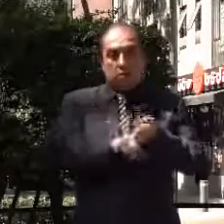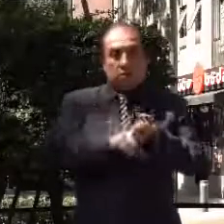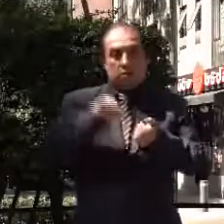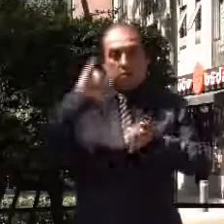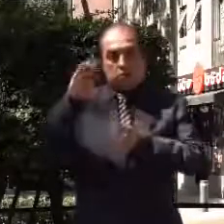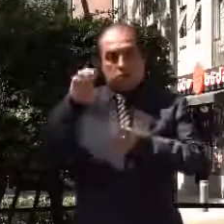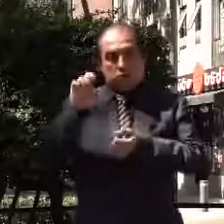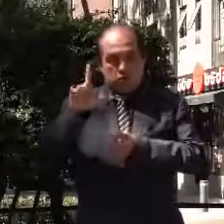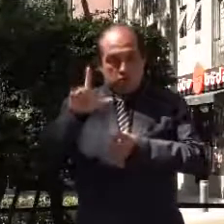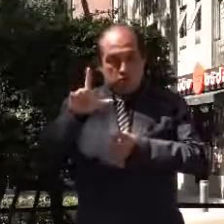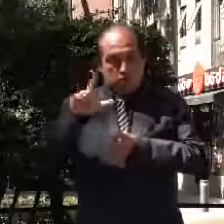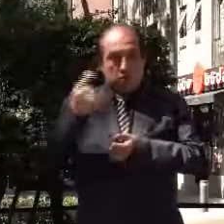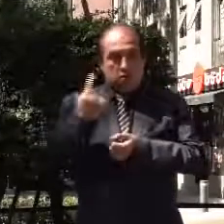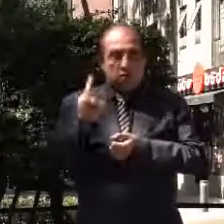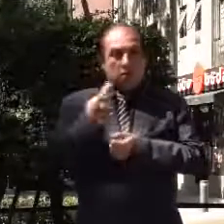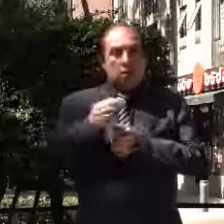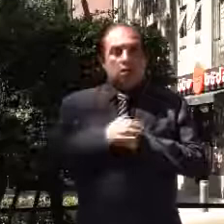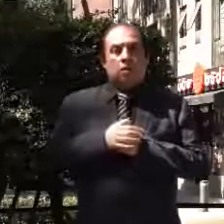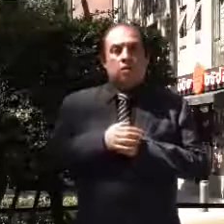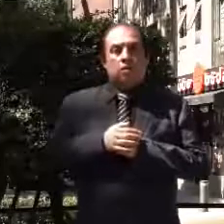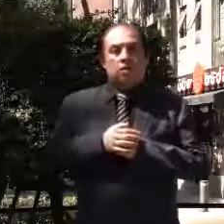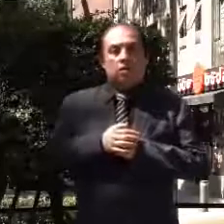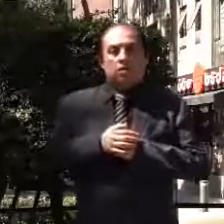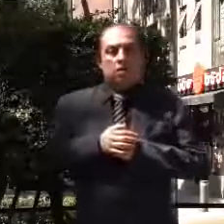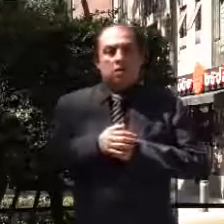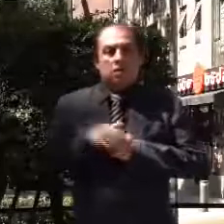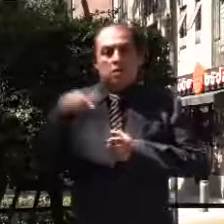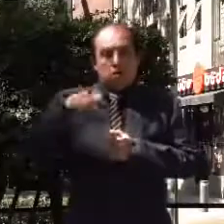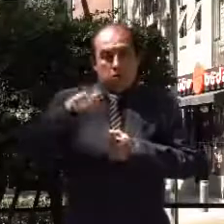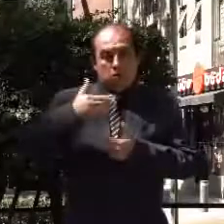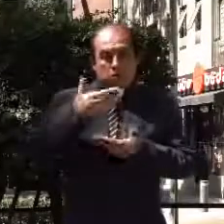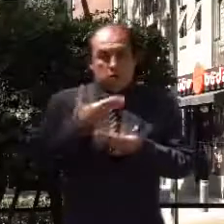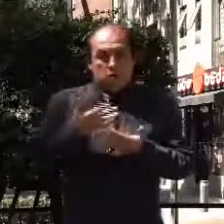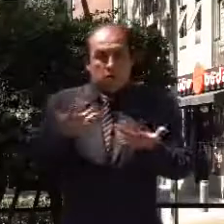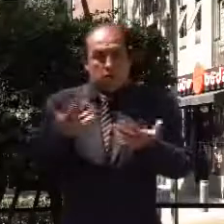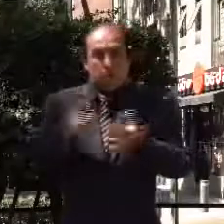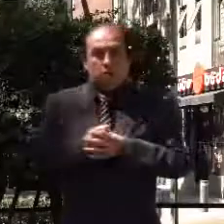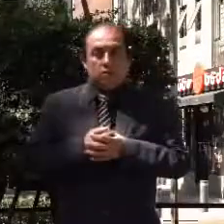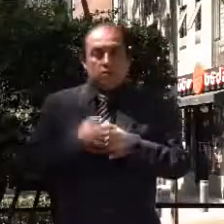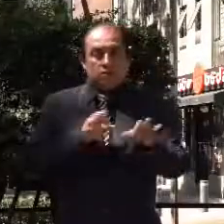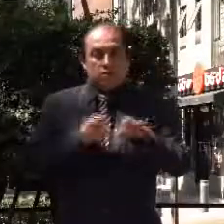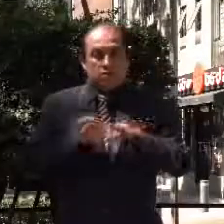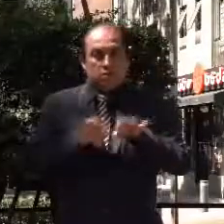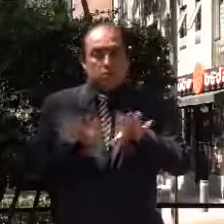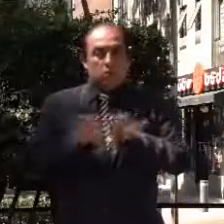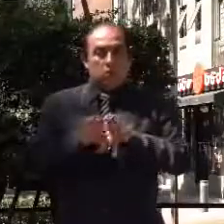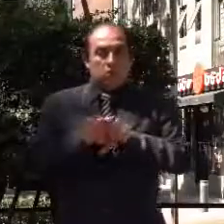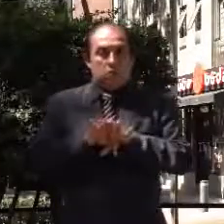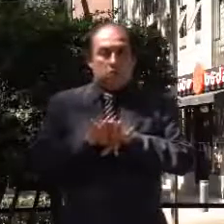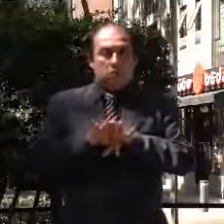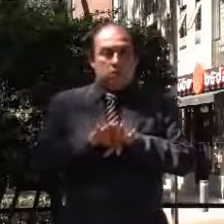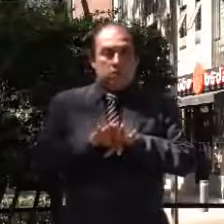el presidente de la FETSE, quien está hoy fungiendo como el